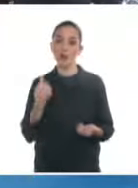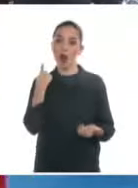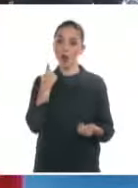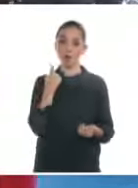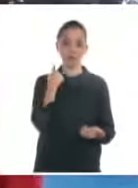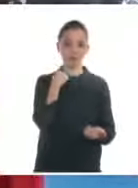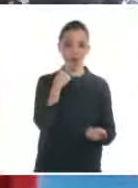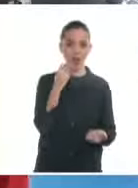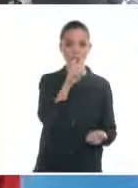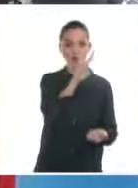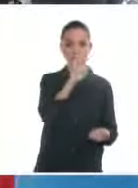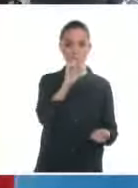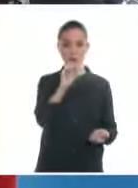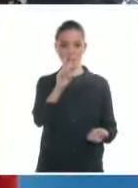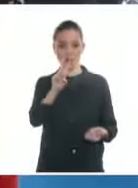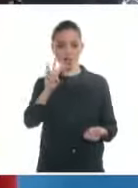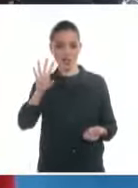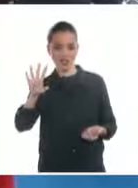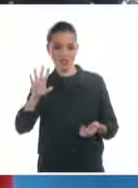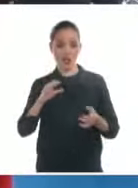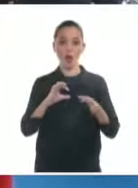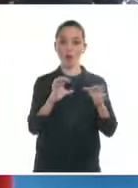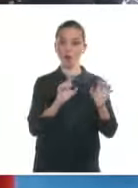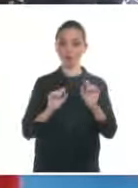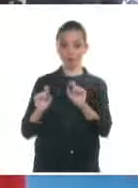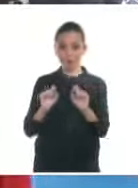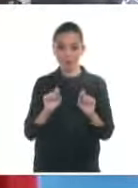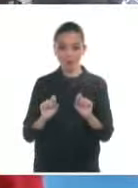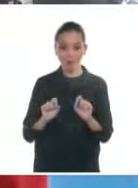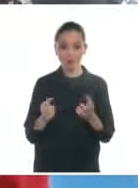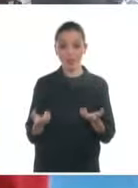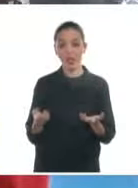que se va a celebrar en el mes de agosto en Brasil. Tenemos también